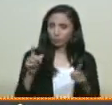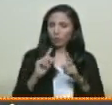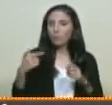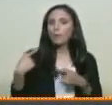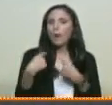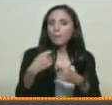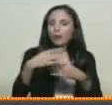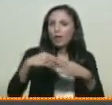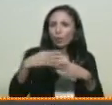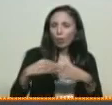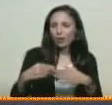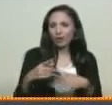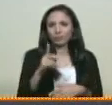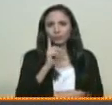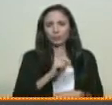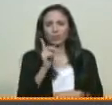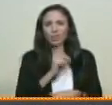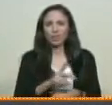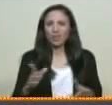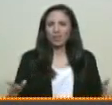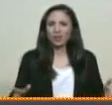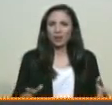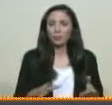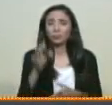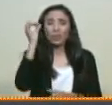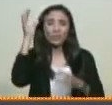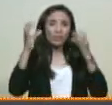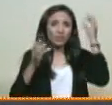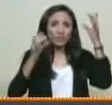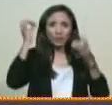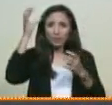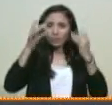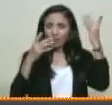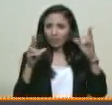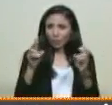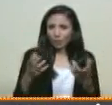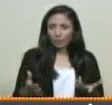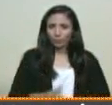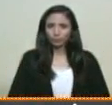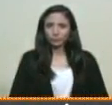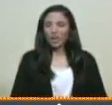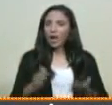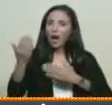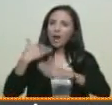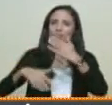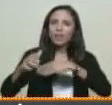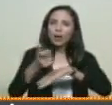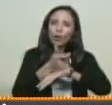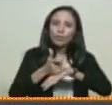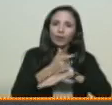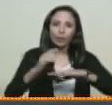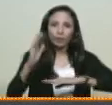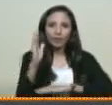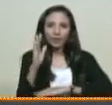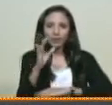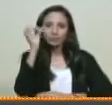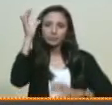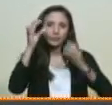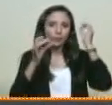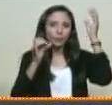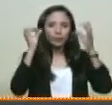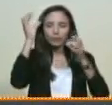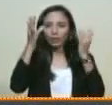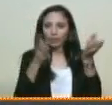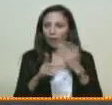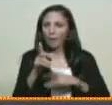dólares. Dejen la improvisación, Henry Falcón, deja la improvisación, deja